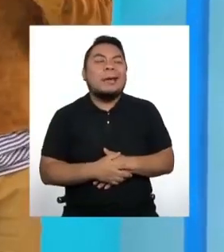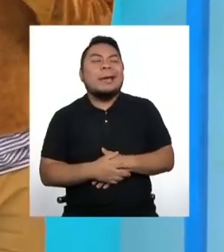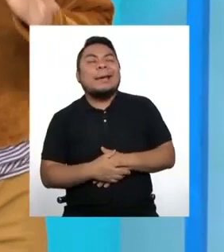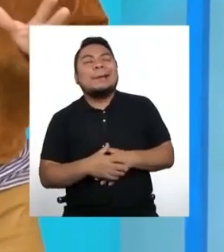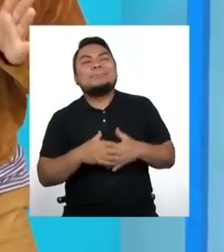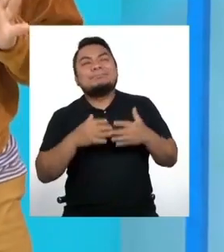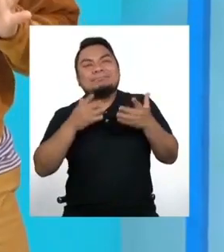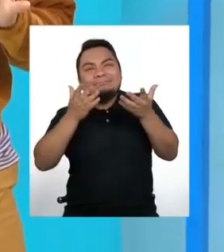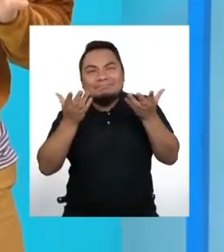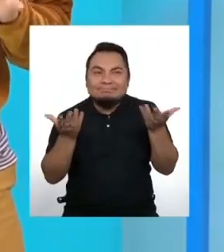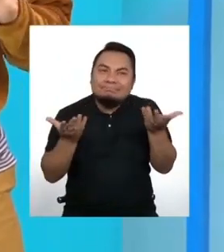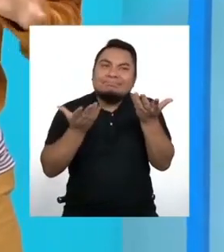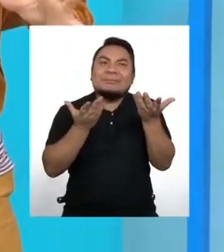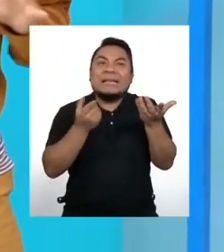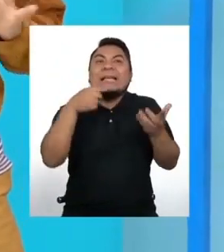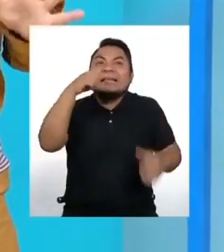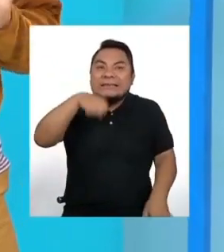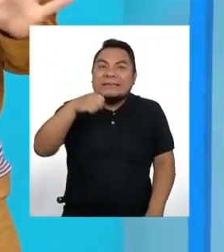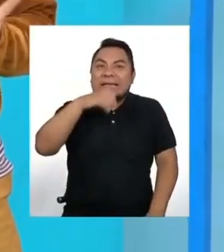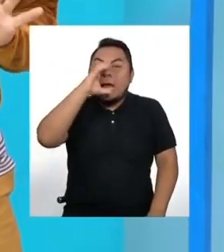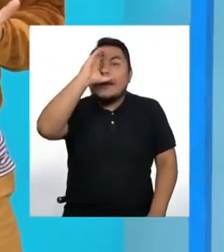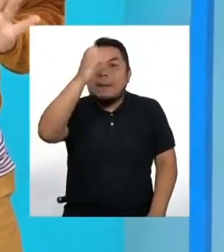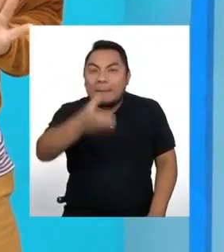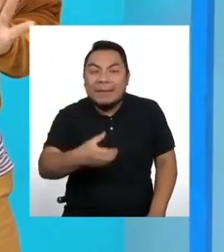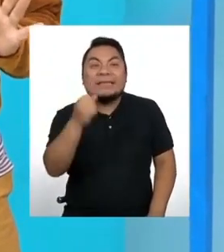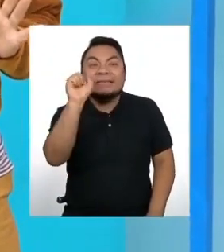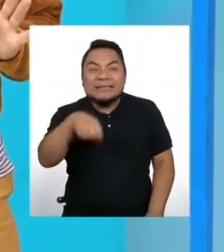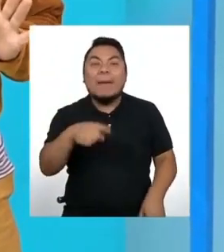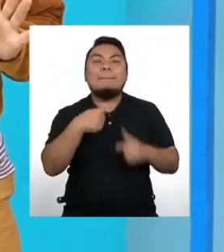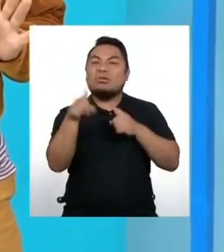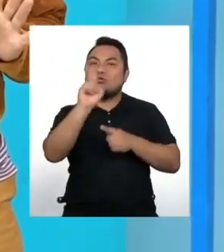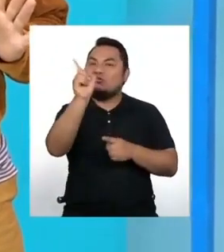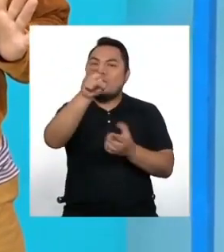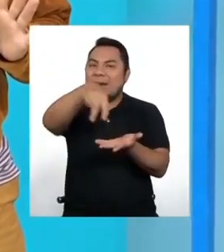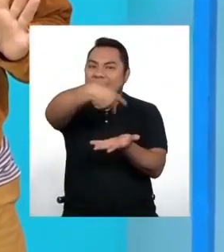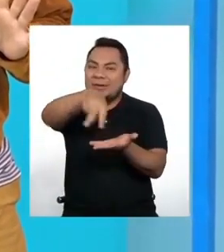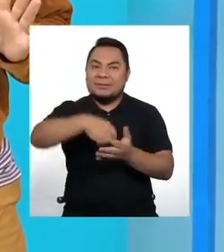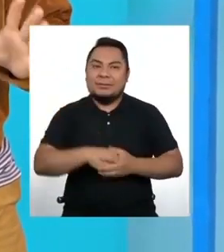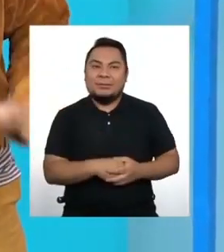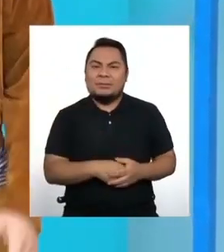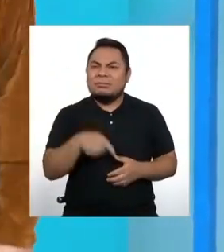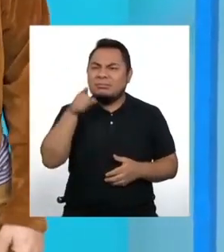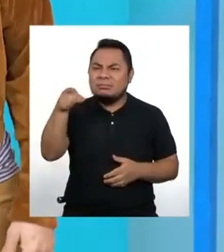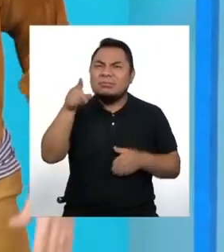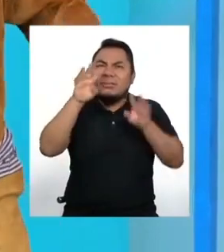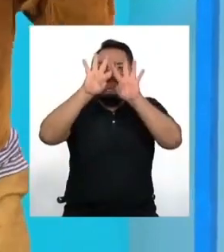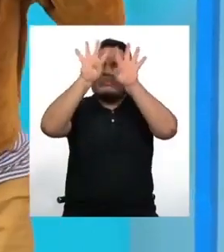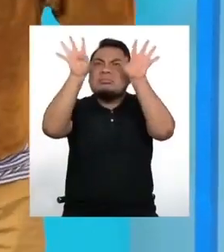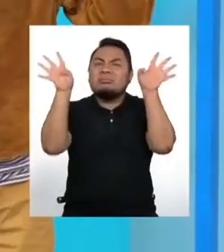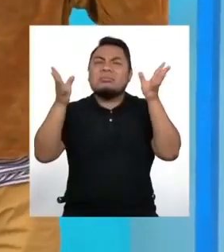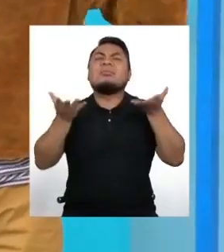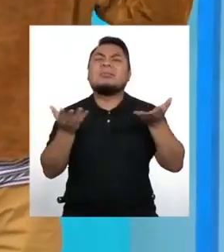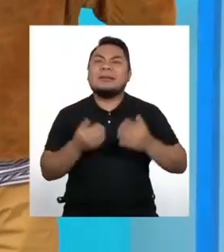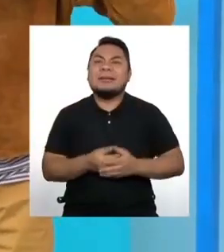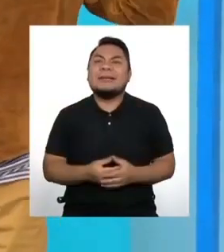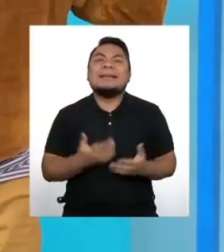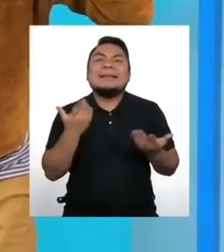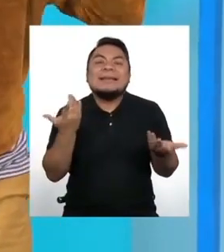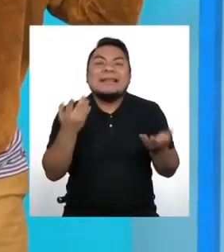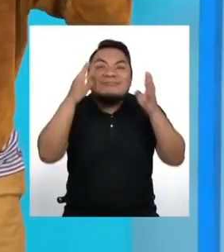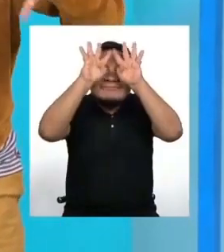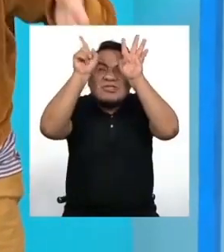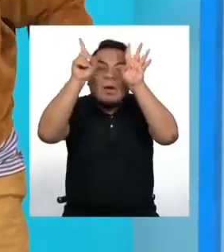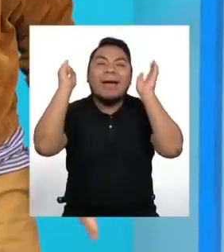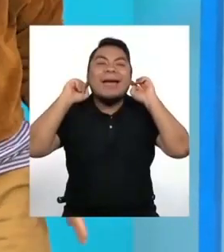pasos largos, saltando en un pie, o intentar no pisar ninguna raya. Se pueden